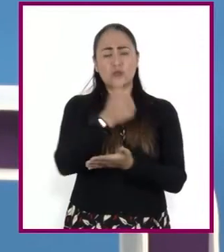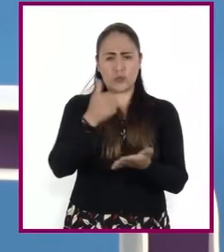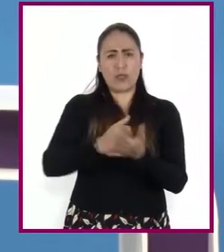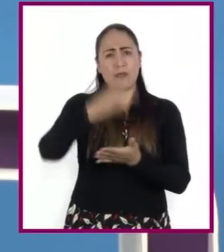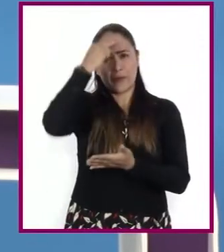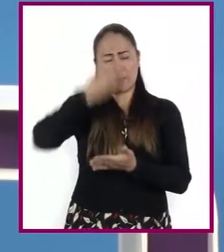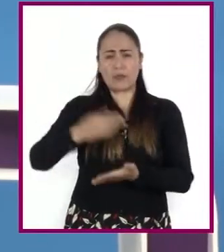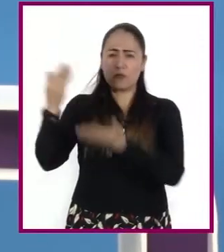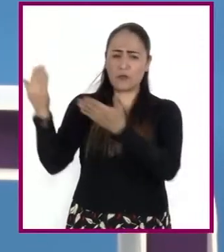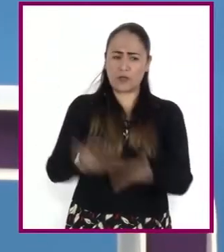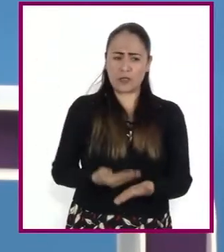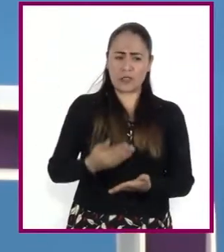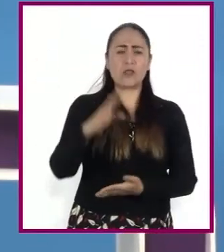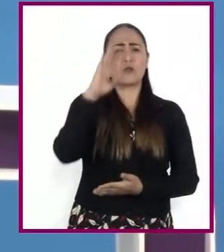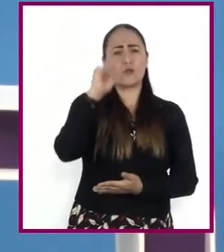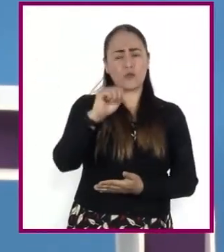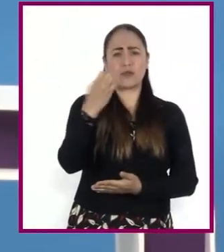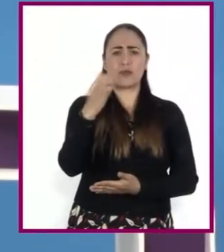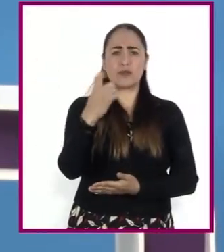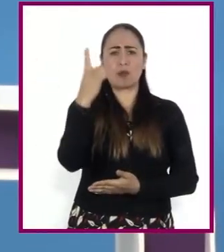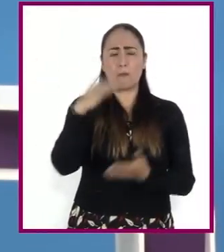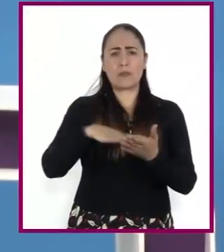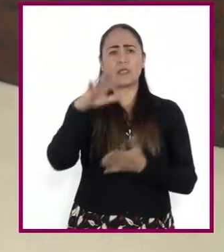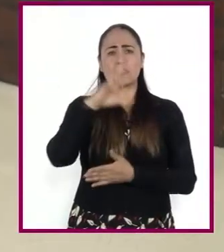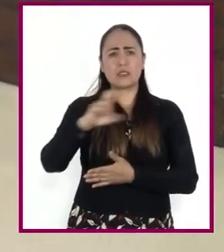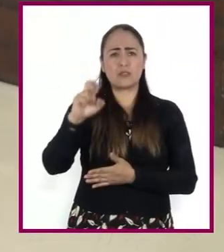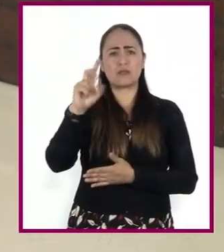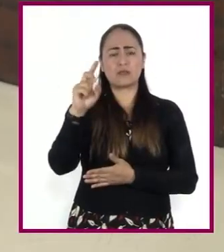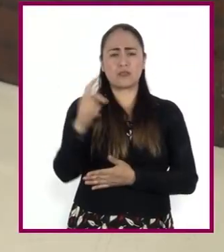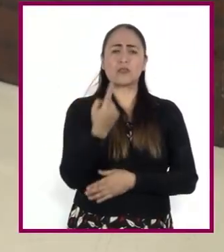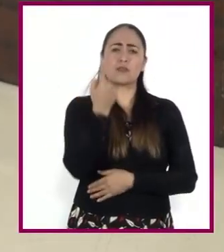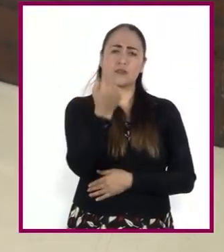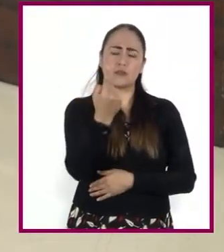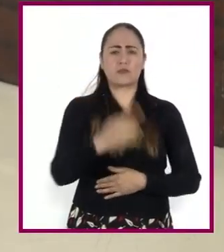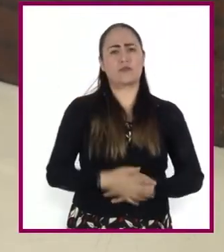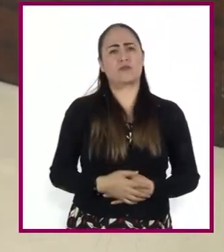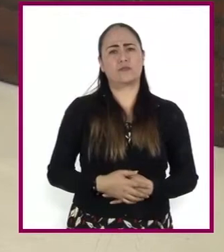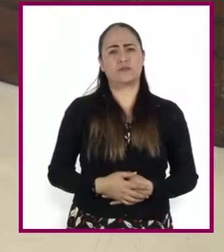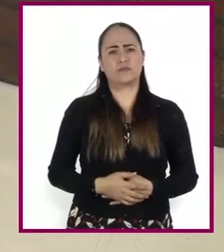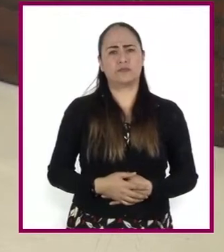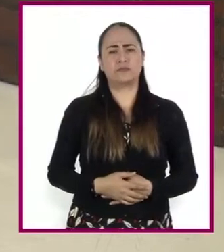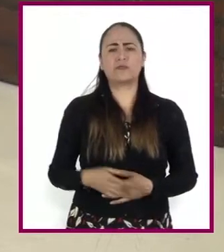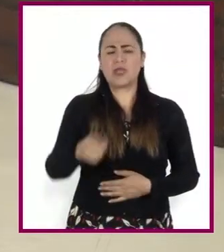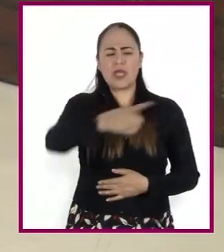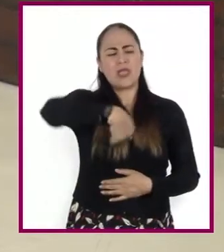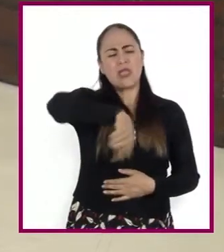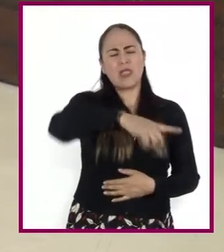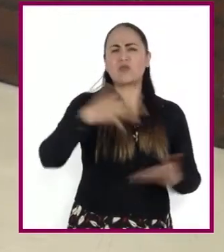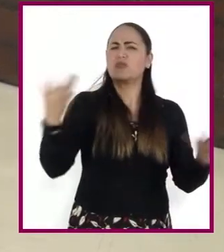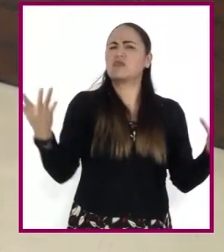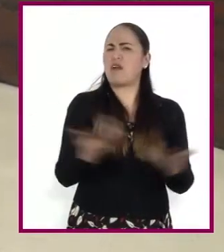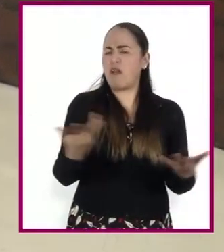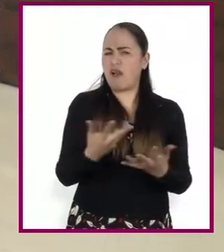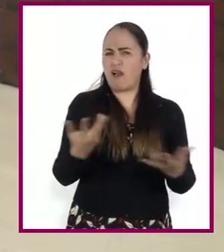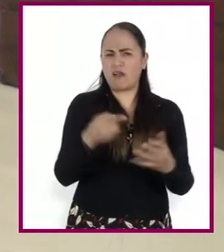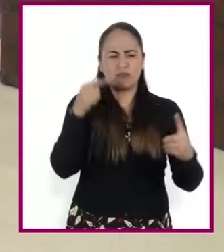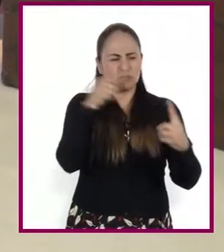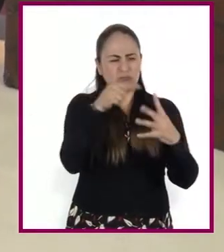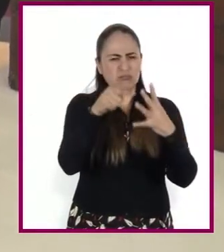idea fracasó debido a que Nuño Beltrán de Guzmán y los demás miembros de la primera Real Audiencia organizaron sus